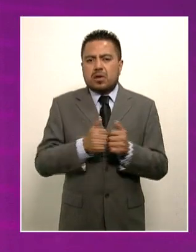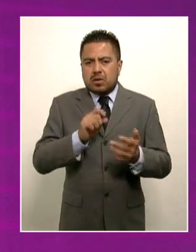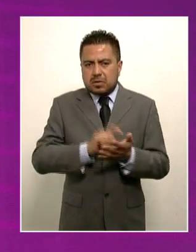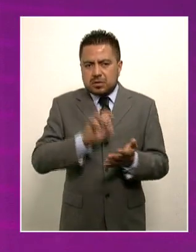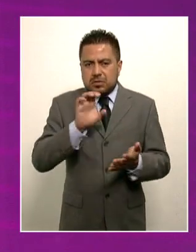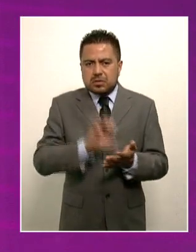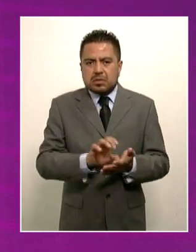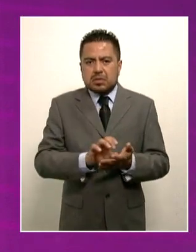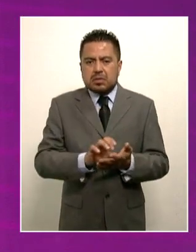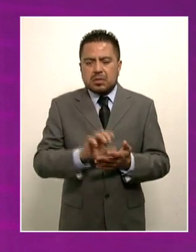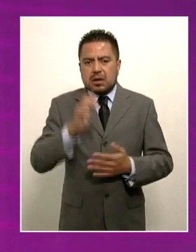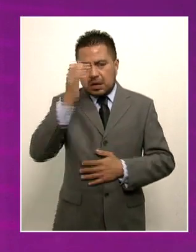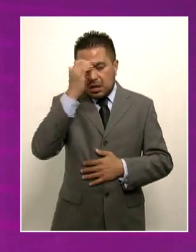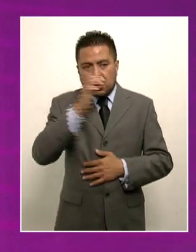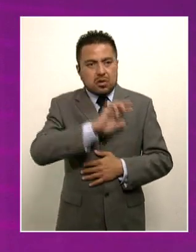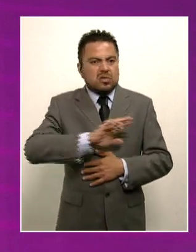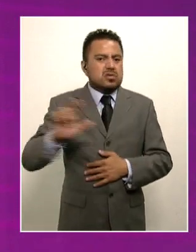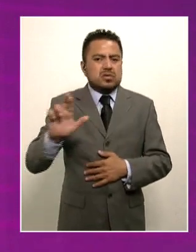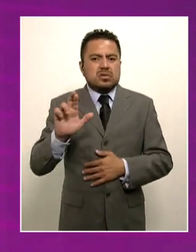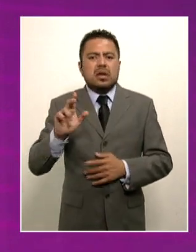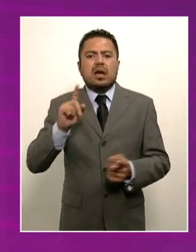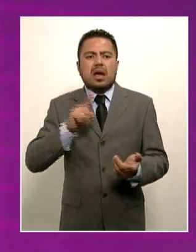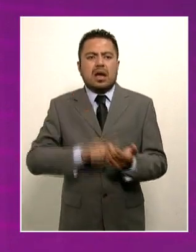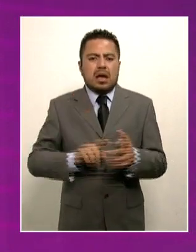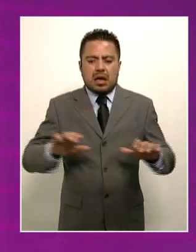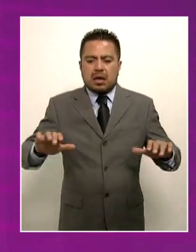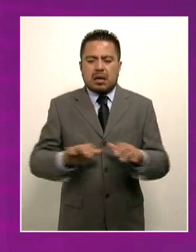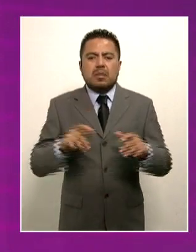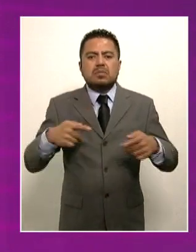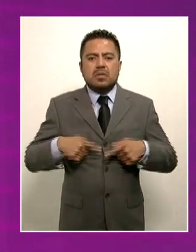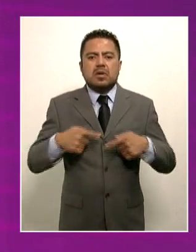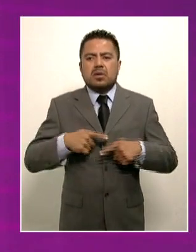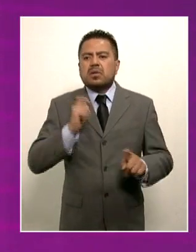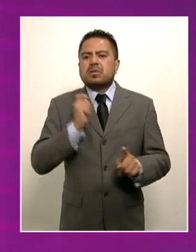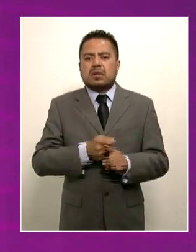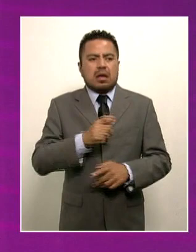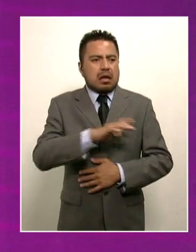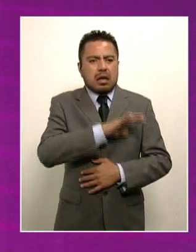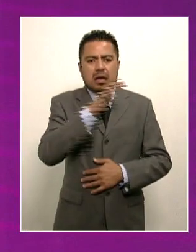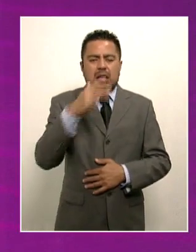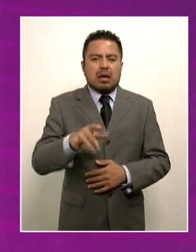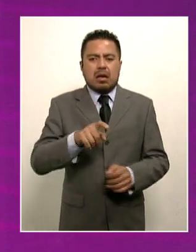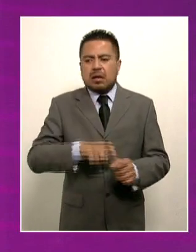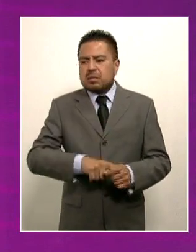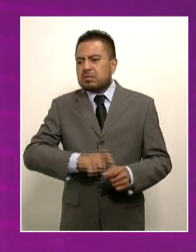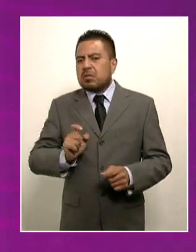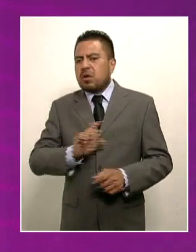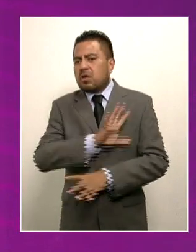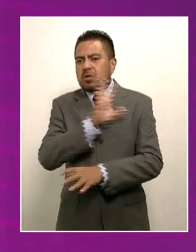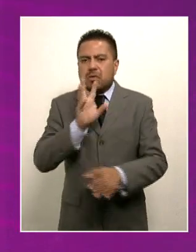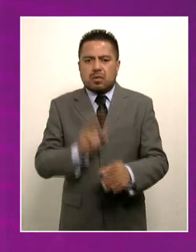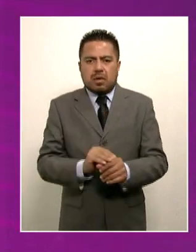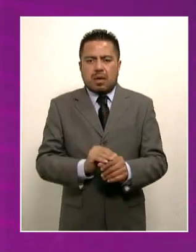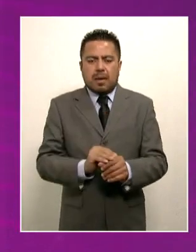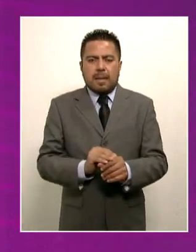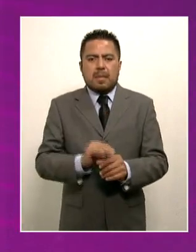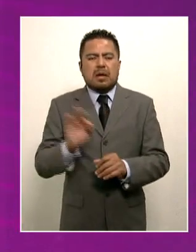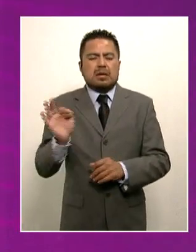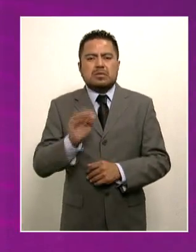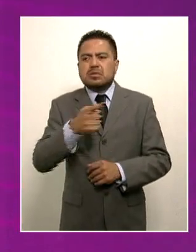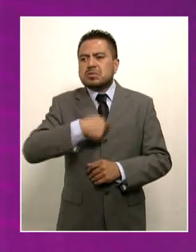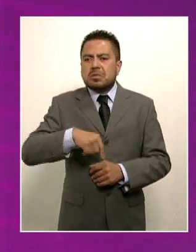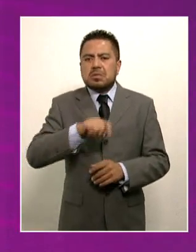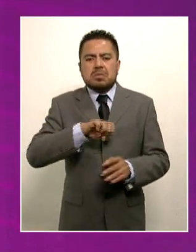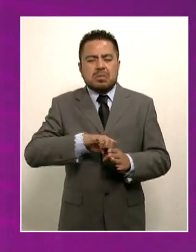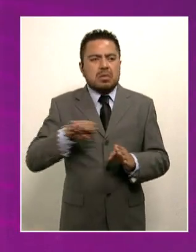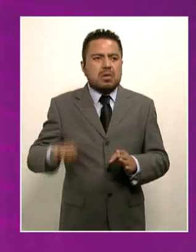discapacidad, en reconocimiento de que es una población de que generalmente queda excluida de todo, ¿no? Entonces, si nosotros, por